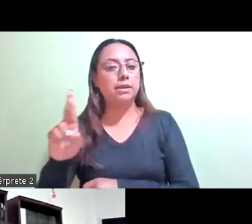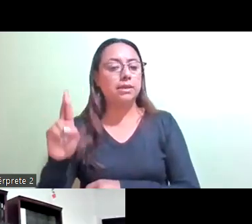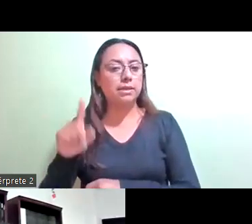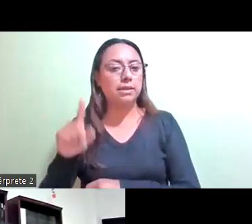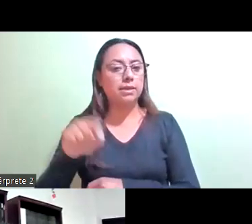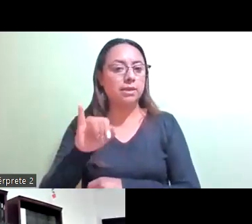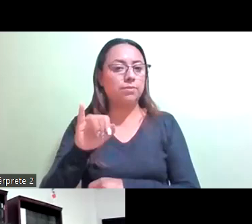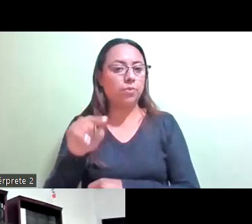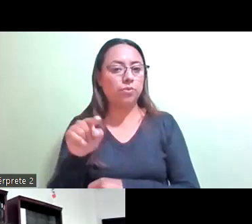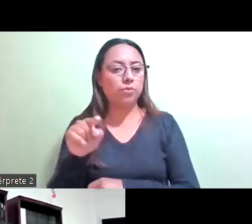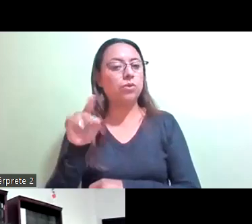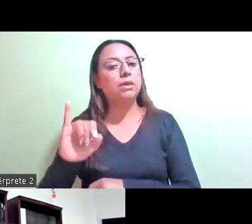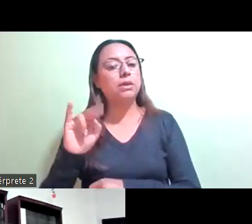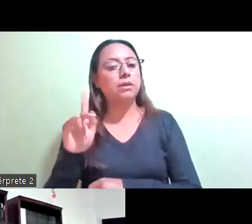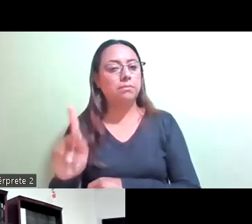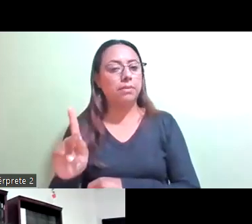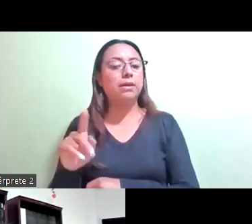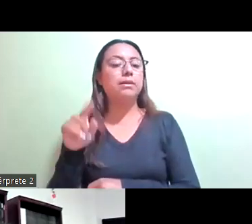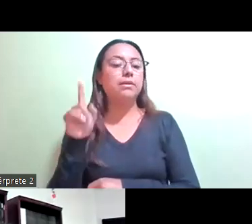/RR.IP.1564, /2022.